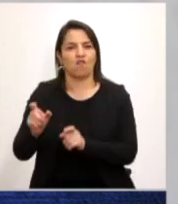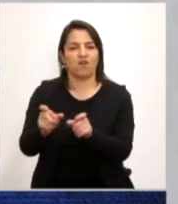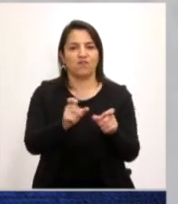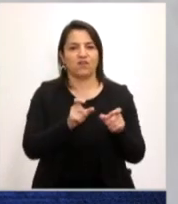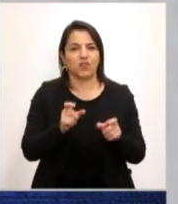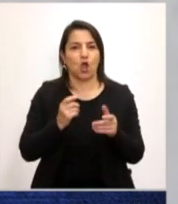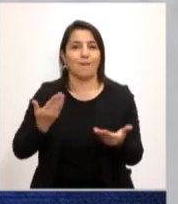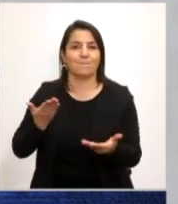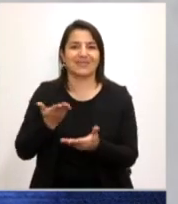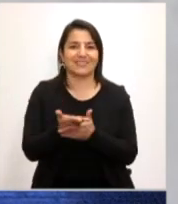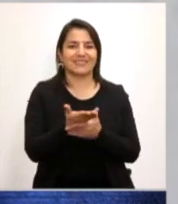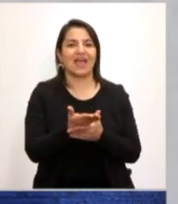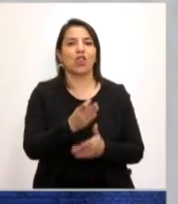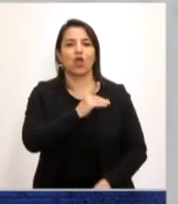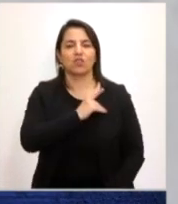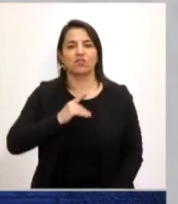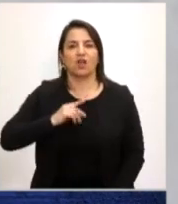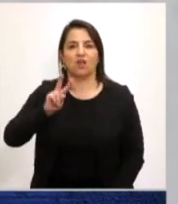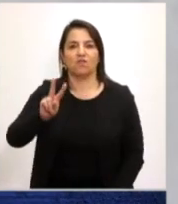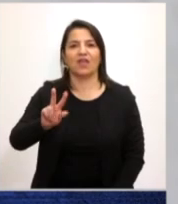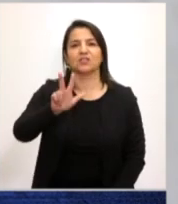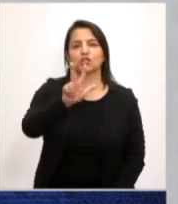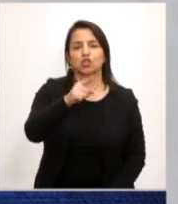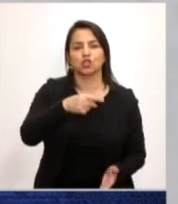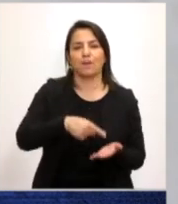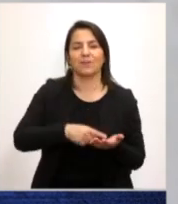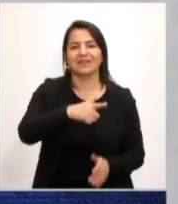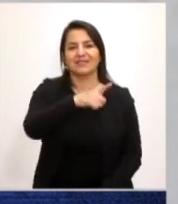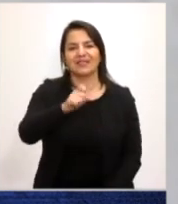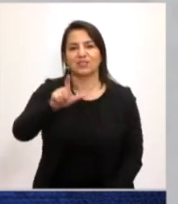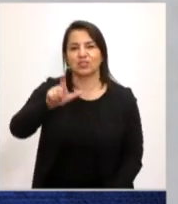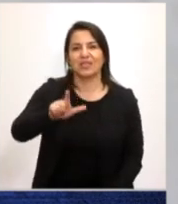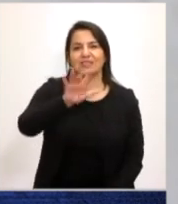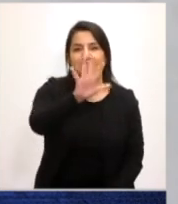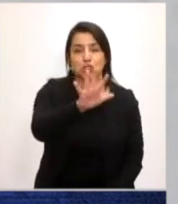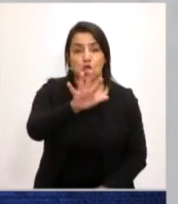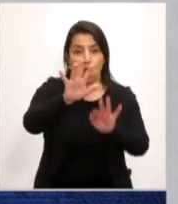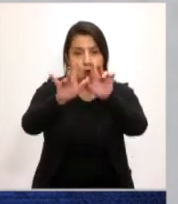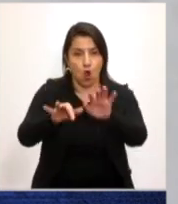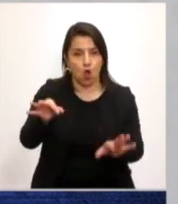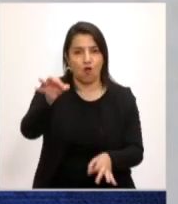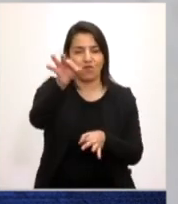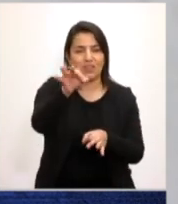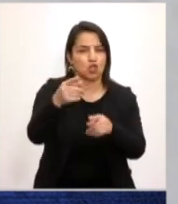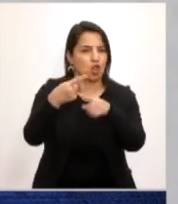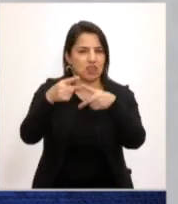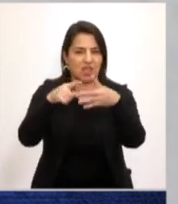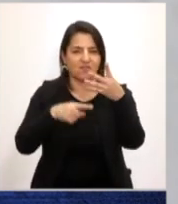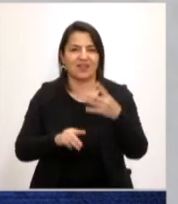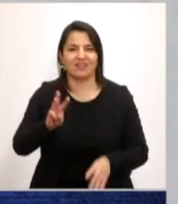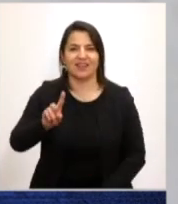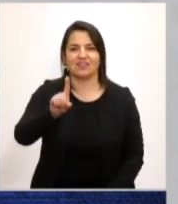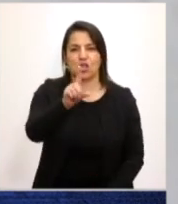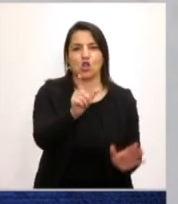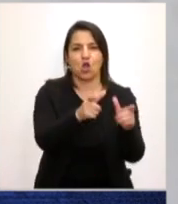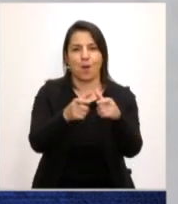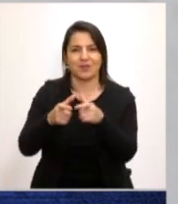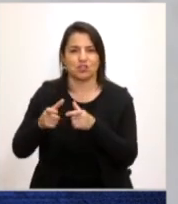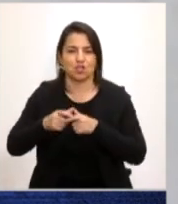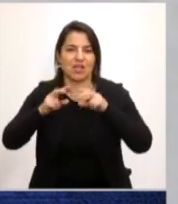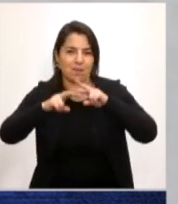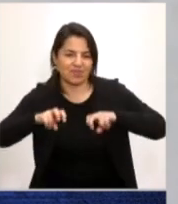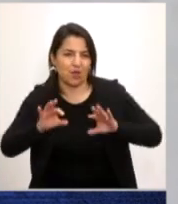Diputadas y Diputados 28.775 oficios de distinto tipo. Han funcionado 31 comisiones especiales investigadoras